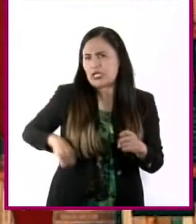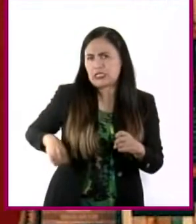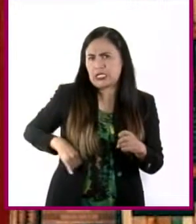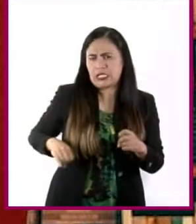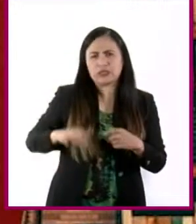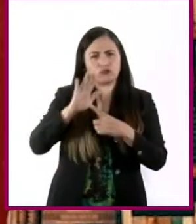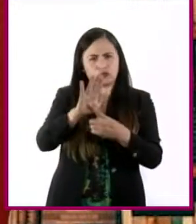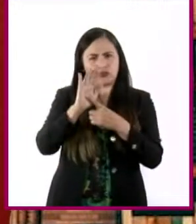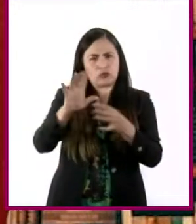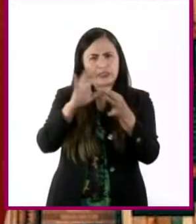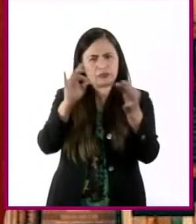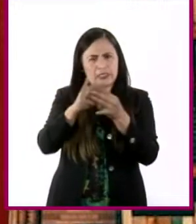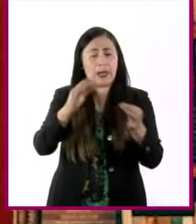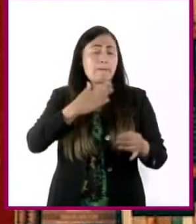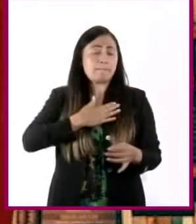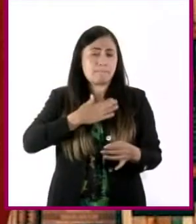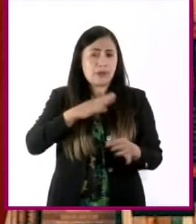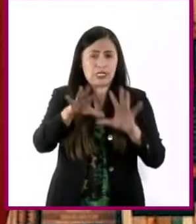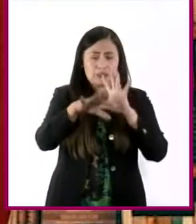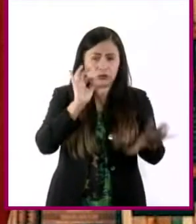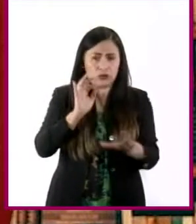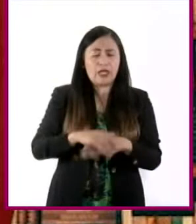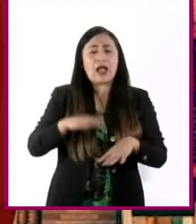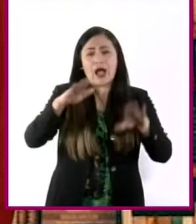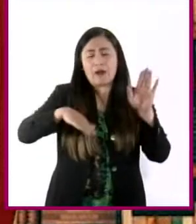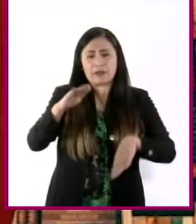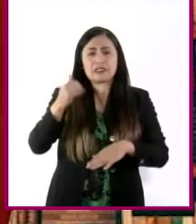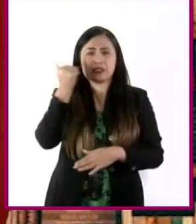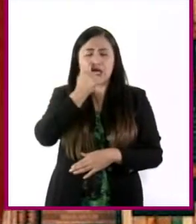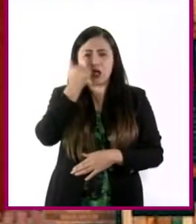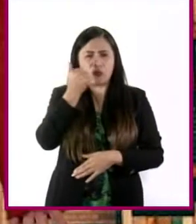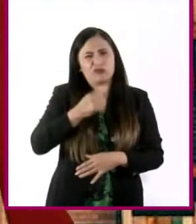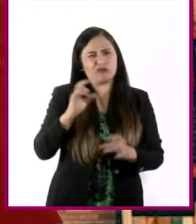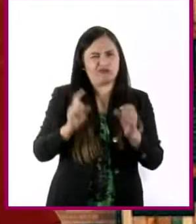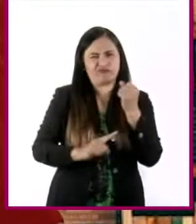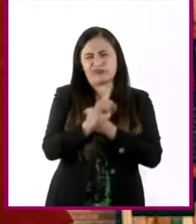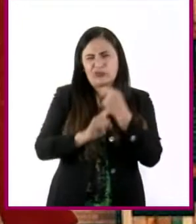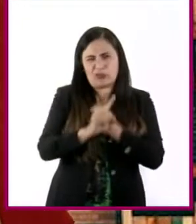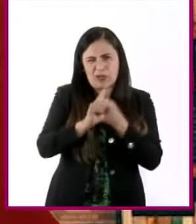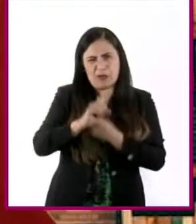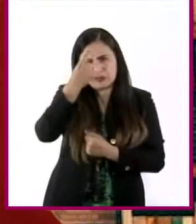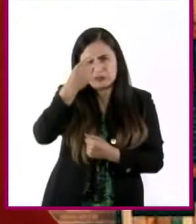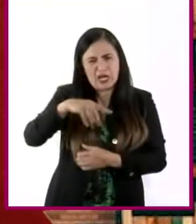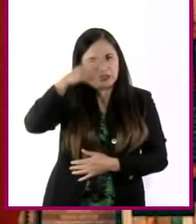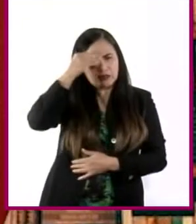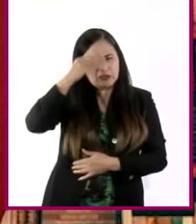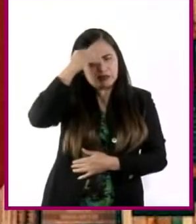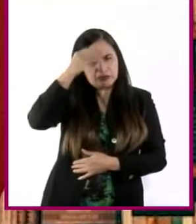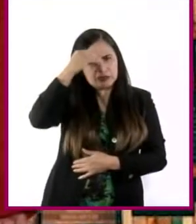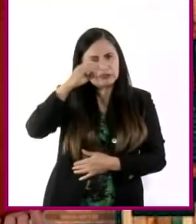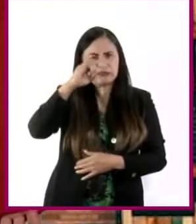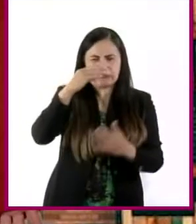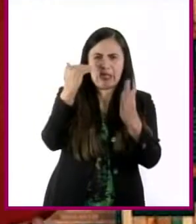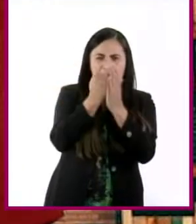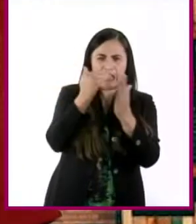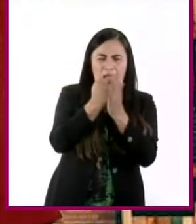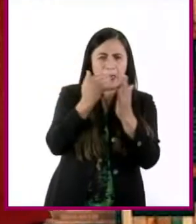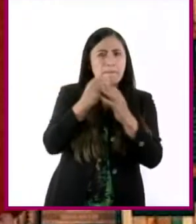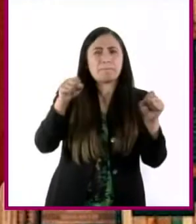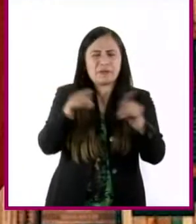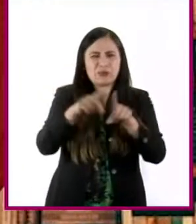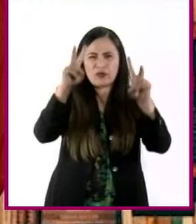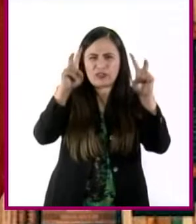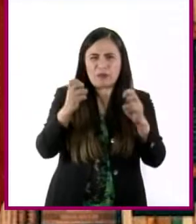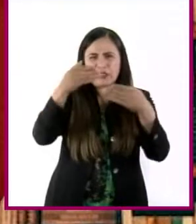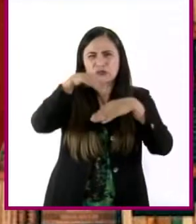caso, quise abordar las dificultades que en ocasiones tenemos los estudiantes para aprender y en particular las enfocadas a los temas de lectura